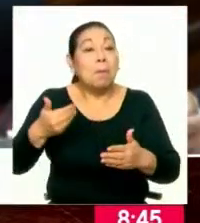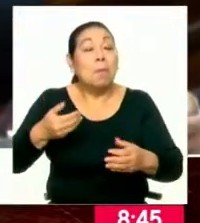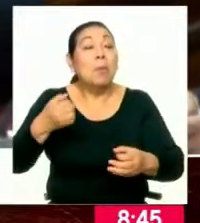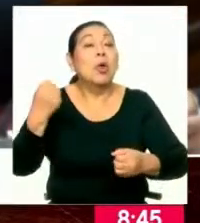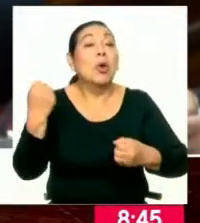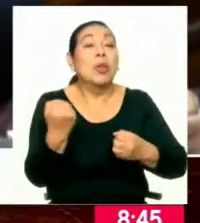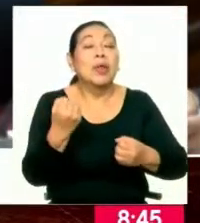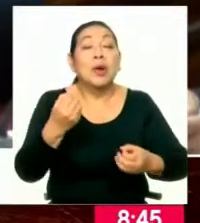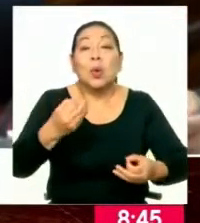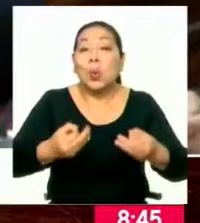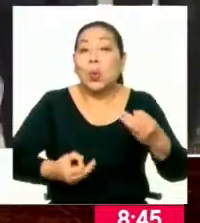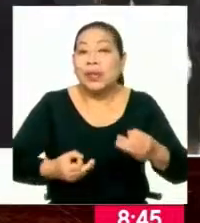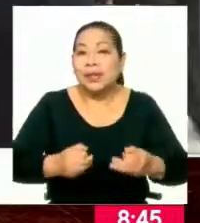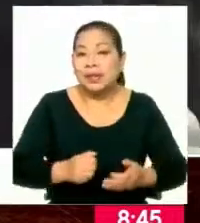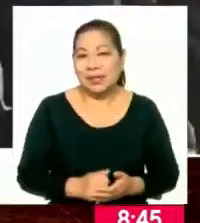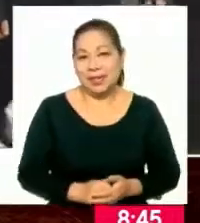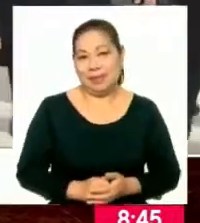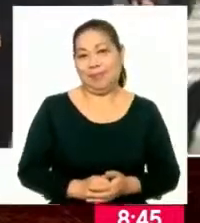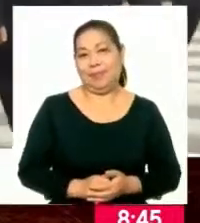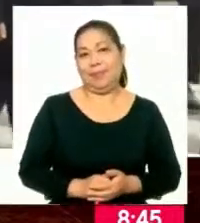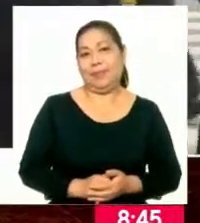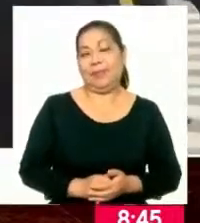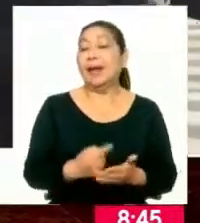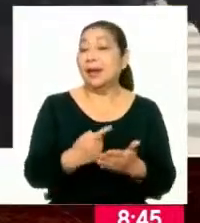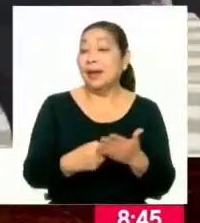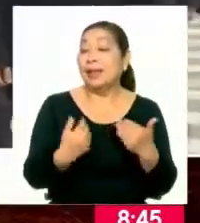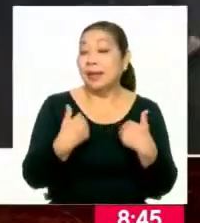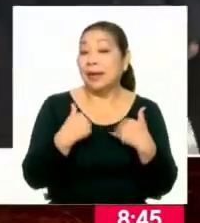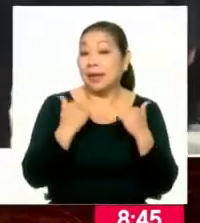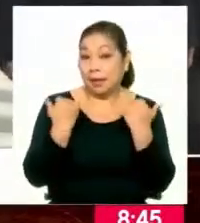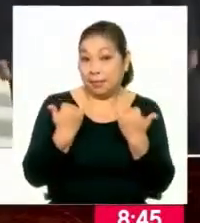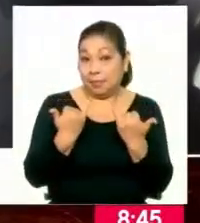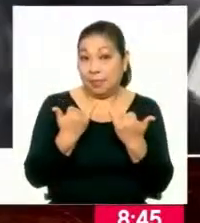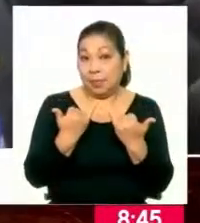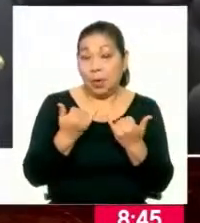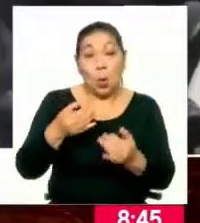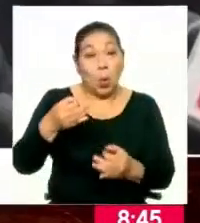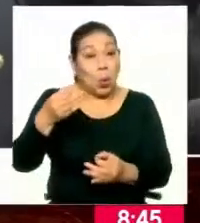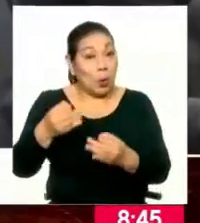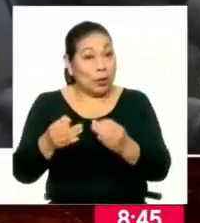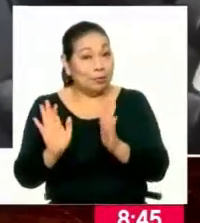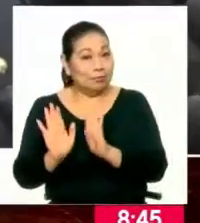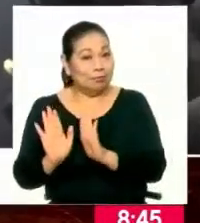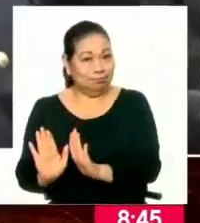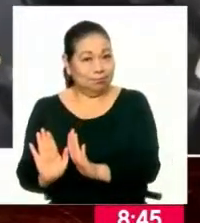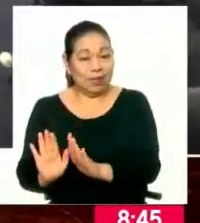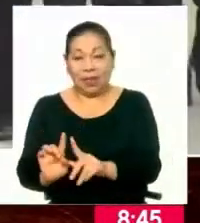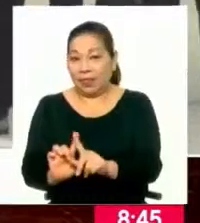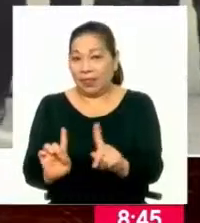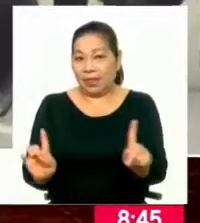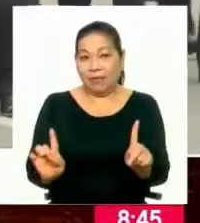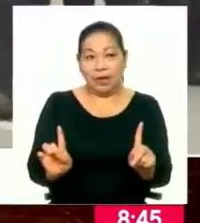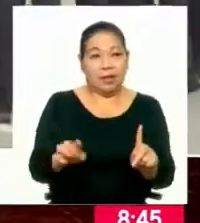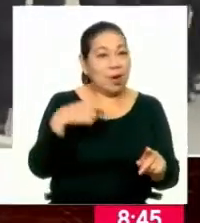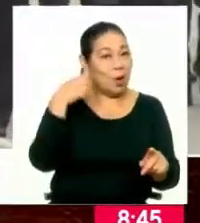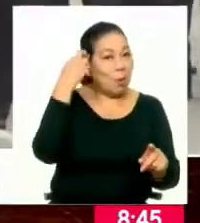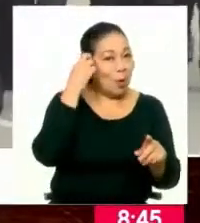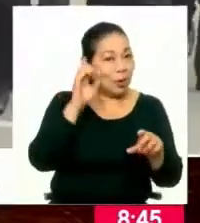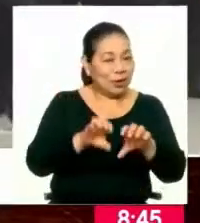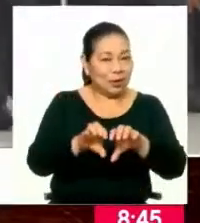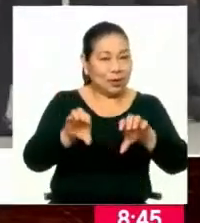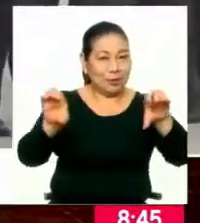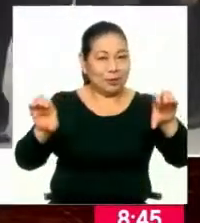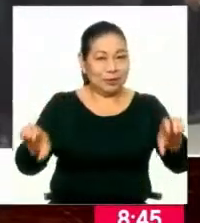Judicial. O sea, lo que tiene que ver con lo jurisdiccional es una cosa distinta a lo político. Lo